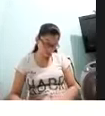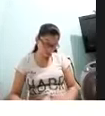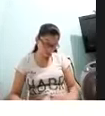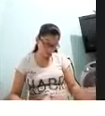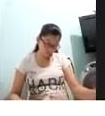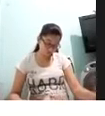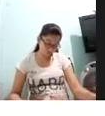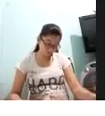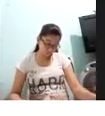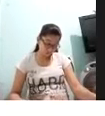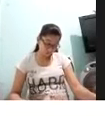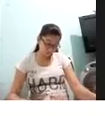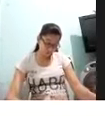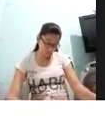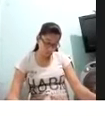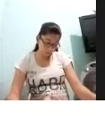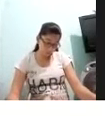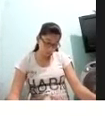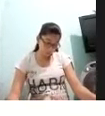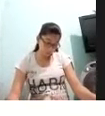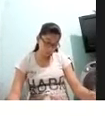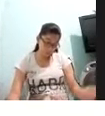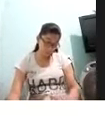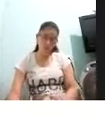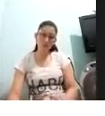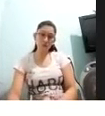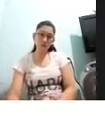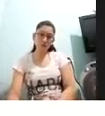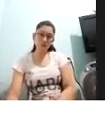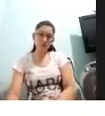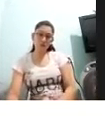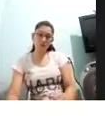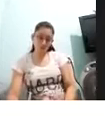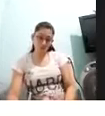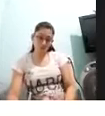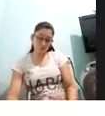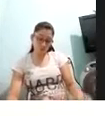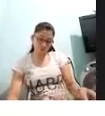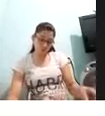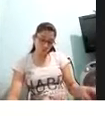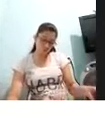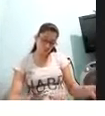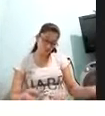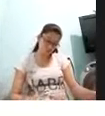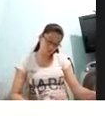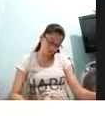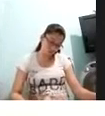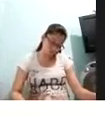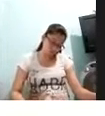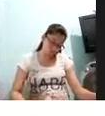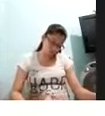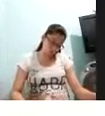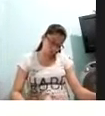very good. Ok, entonces no tenemos problemas. Ya vimos los possessive adjectives. Ya aprendimos el